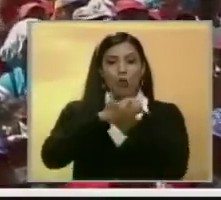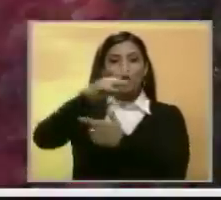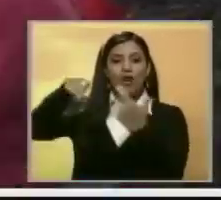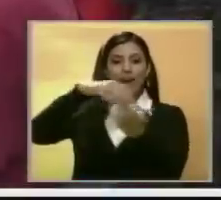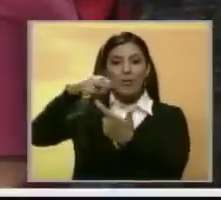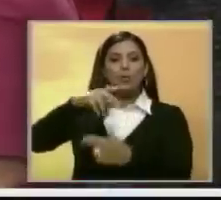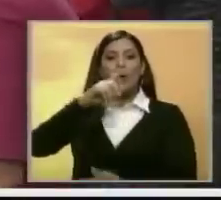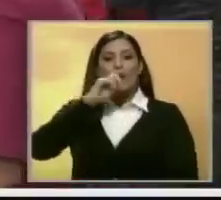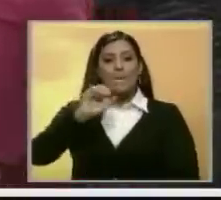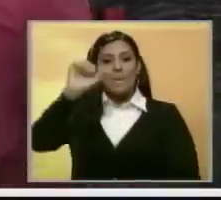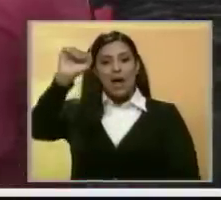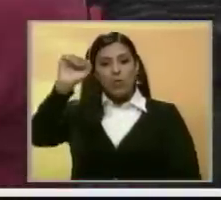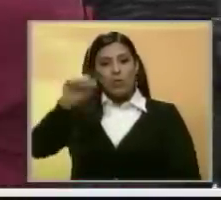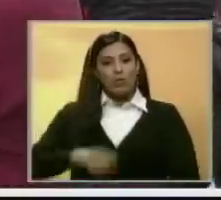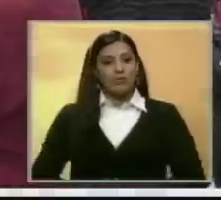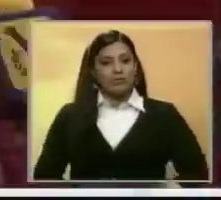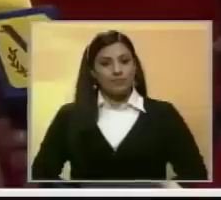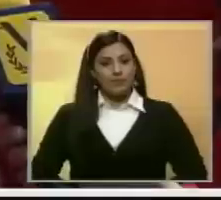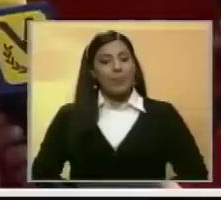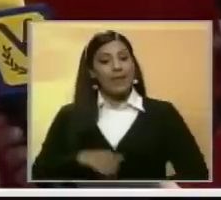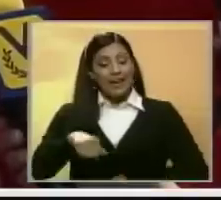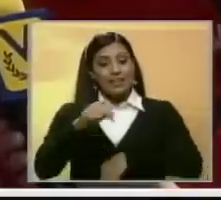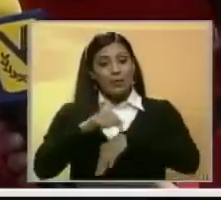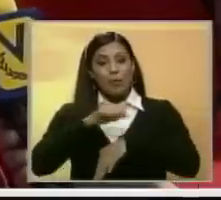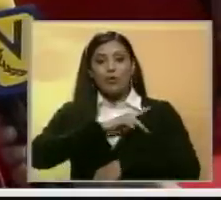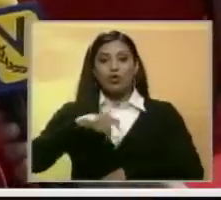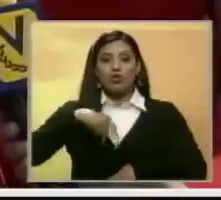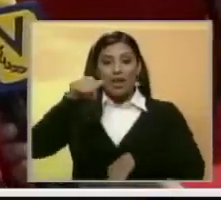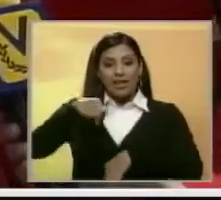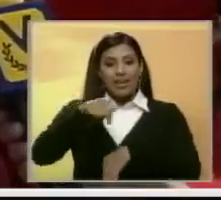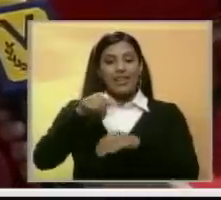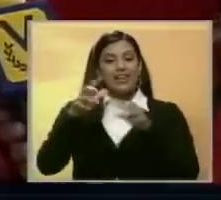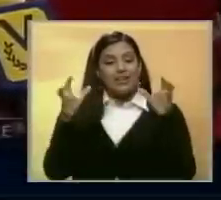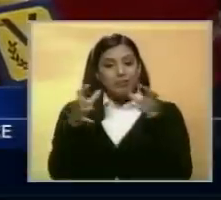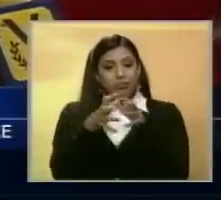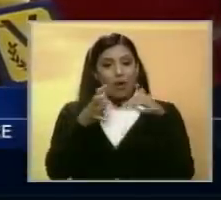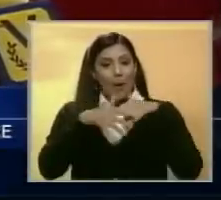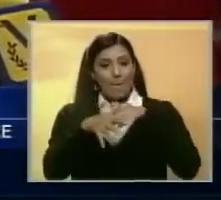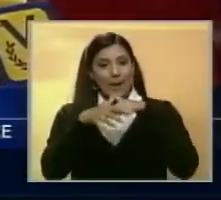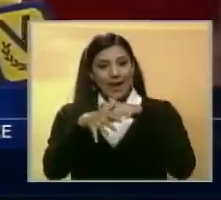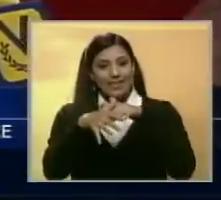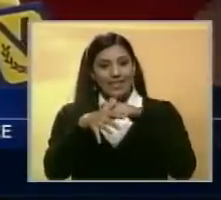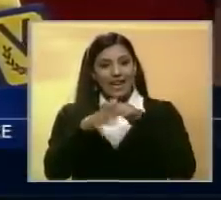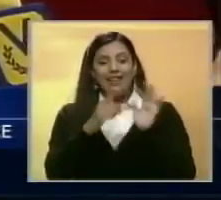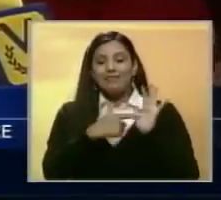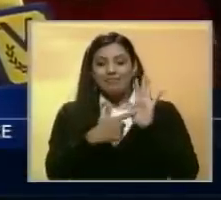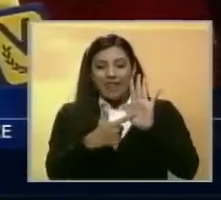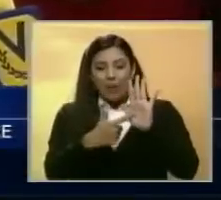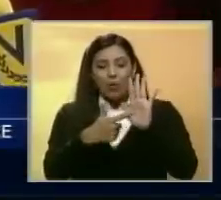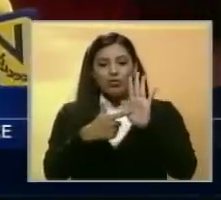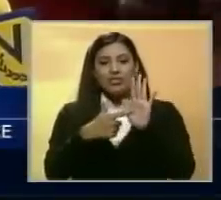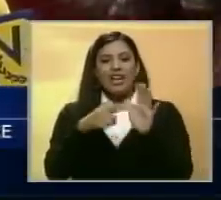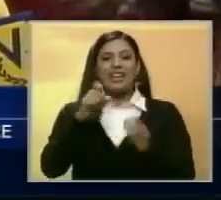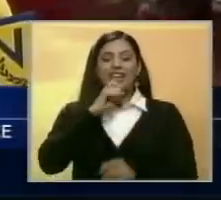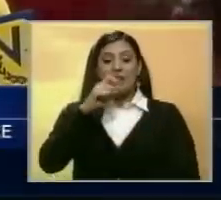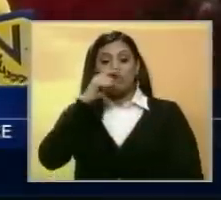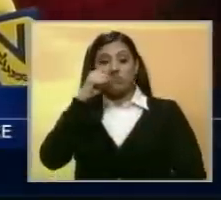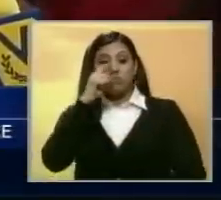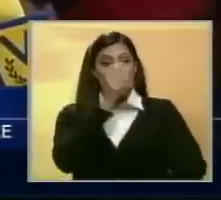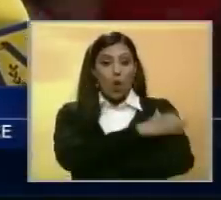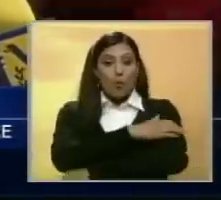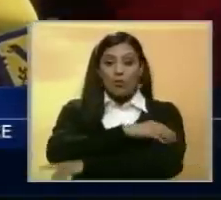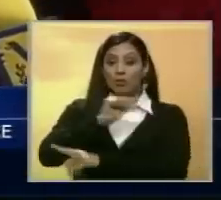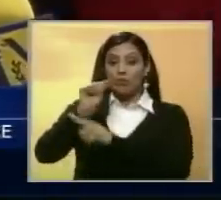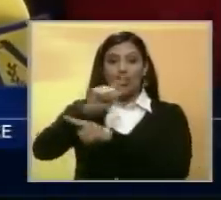revolución y al presidente de la República, Nicolás Maduro. En este momento estamos aquí en esta concentración demostrándole a la oligarquía que